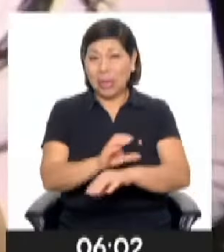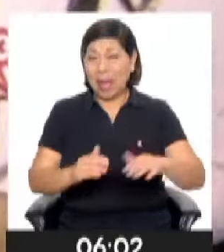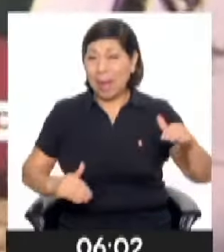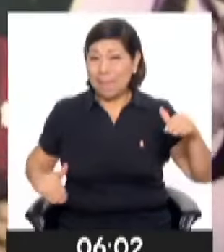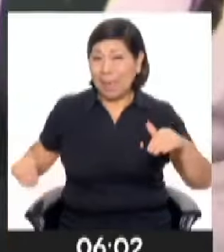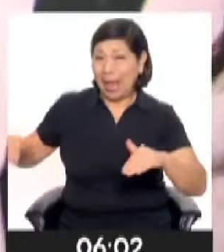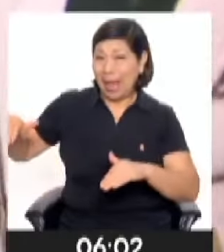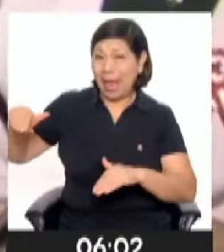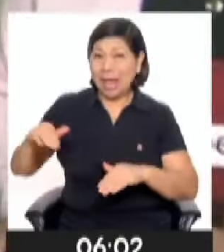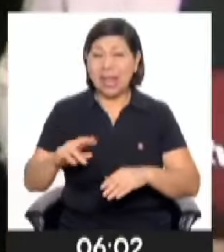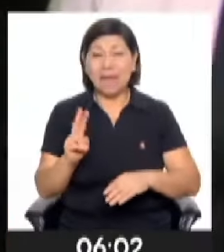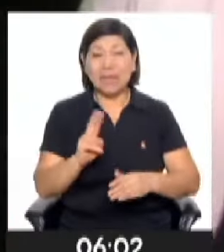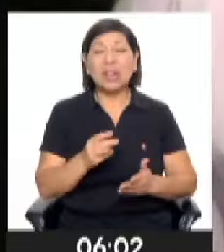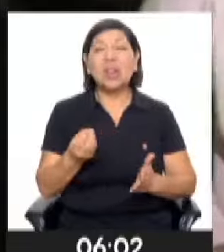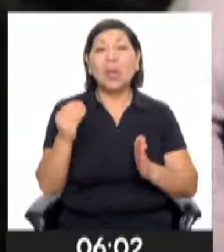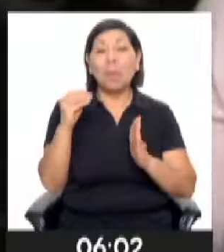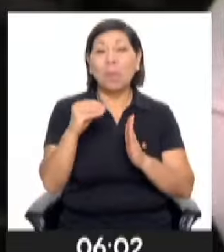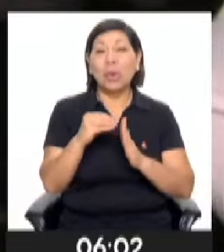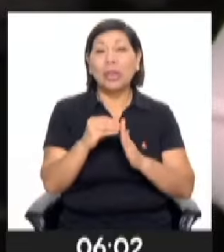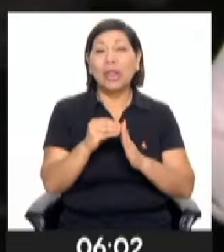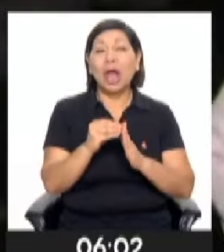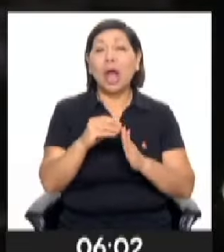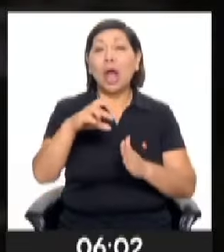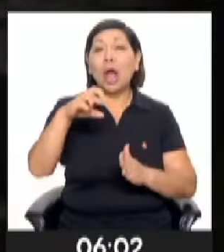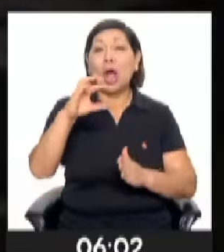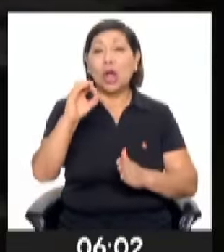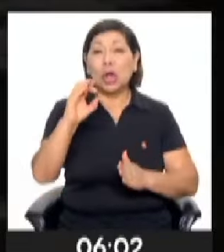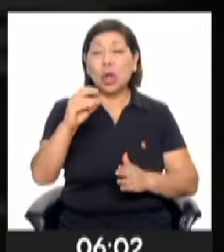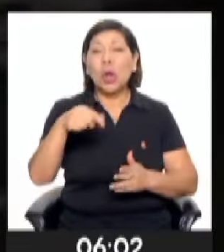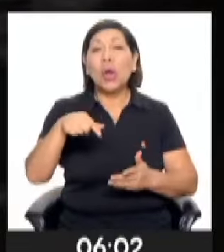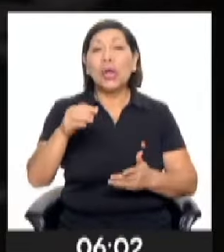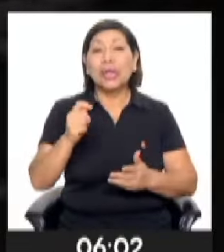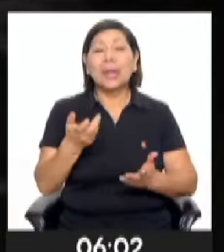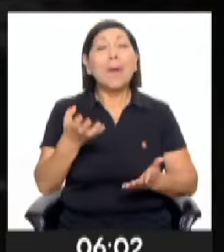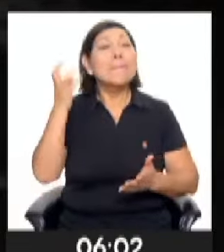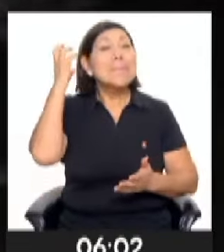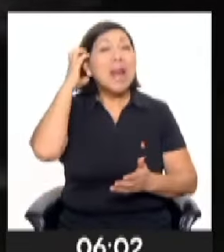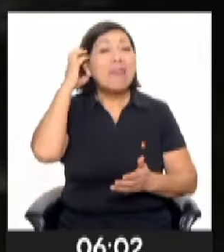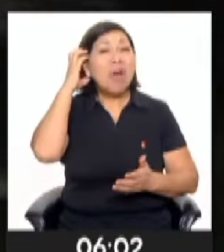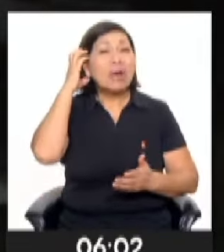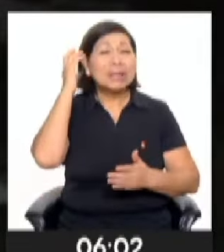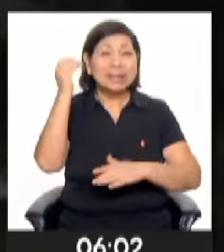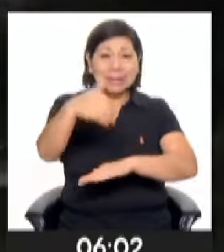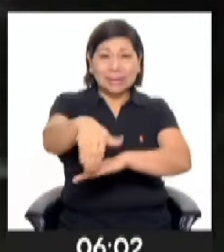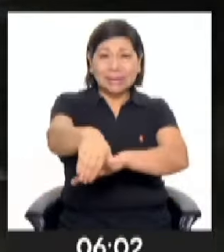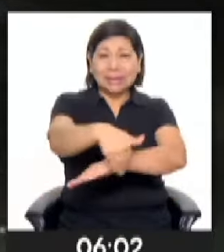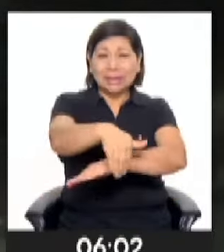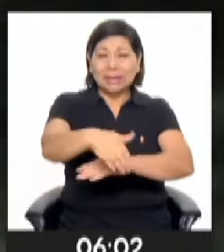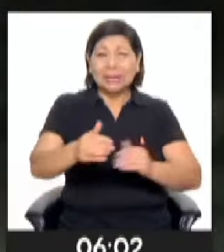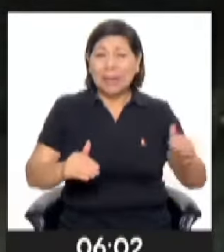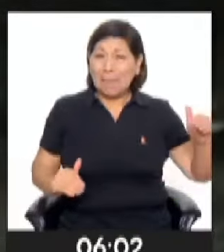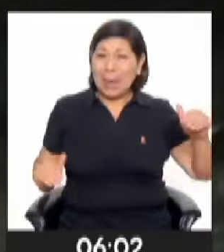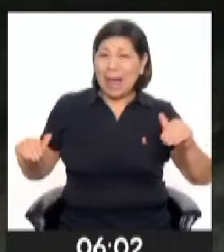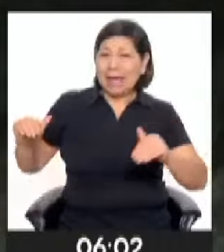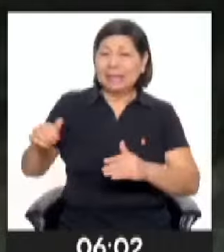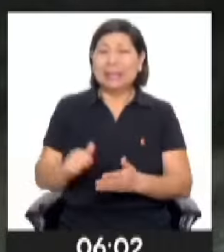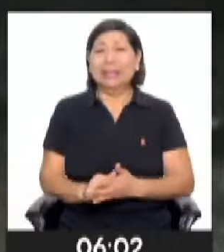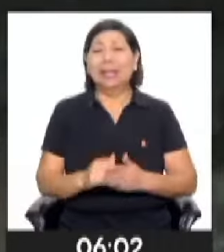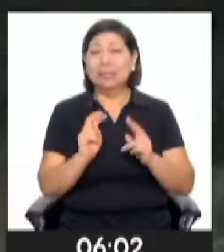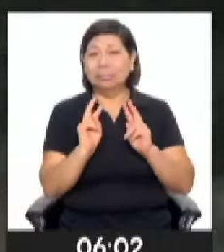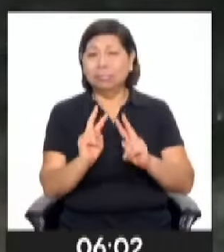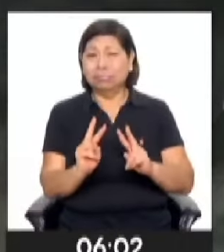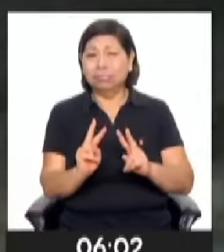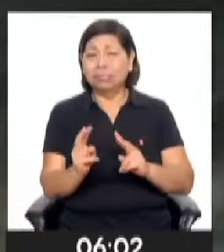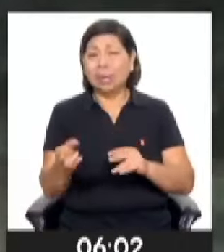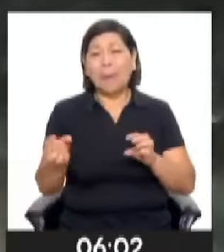a la altura de la playa Punta Roquitas, en el distrito de Miraflores. Y efectivamente, desde horas de la madrugada hemos recibido